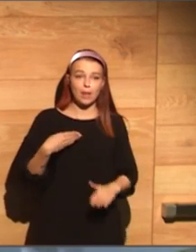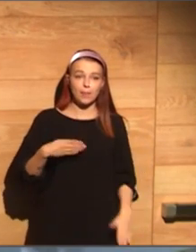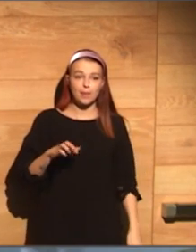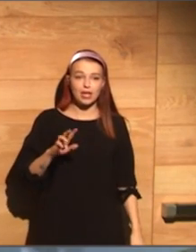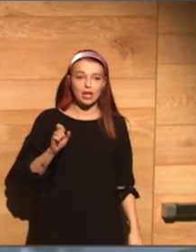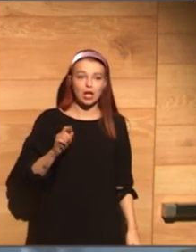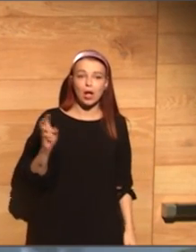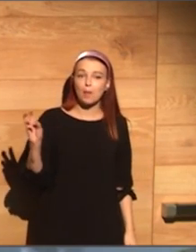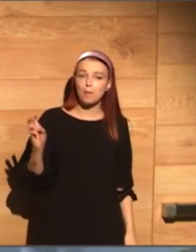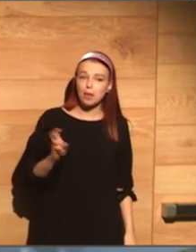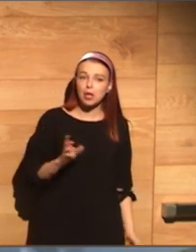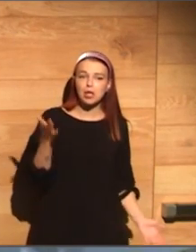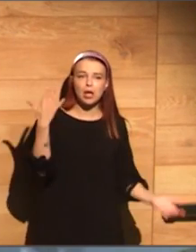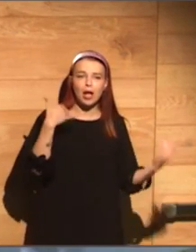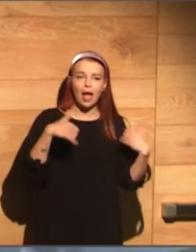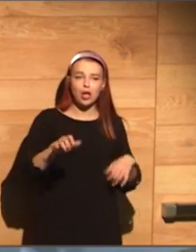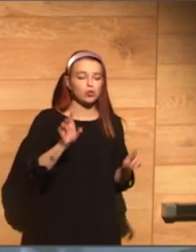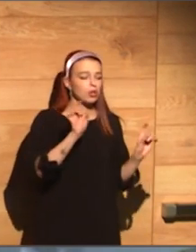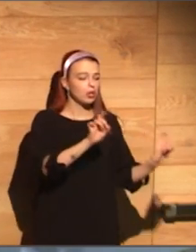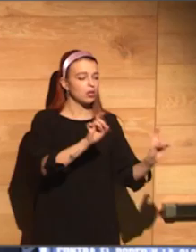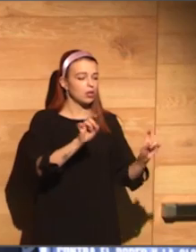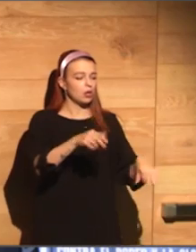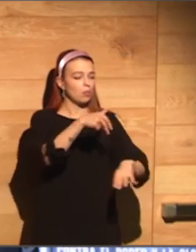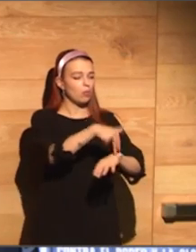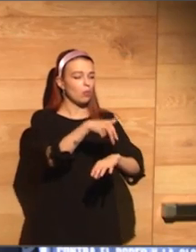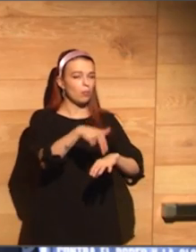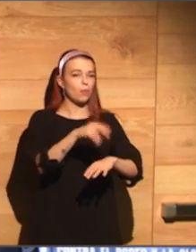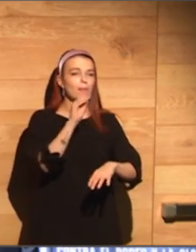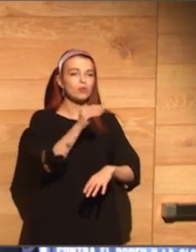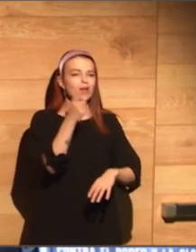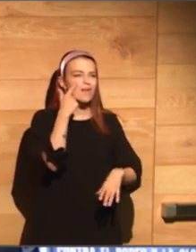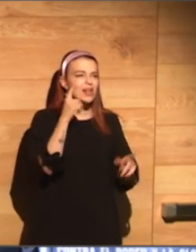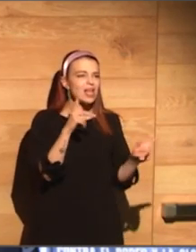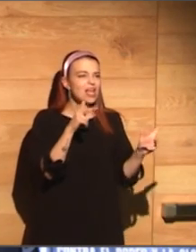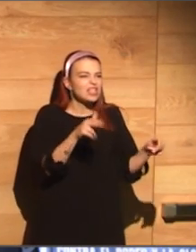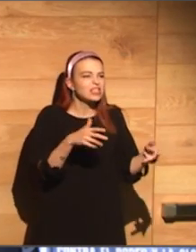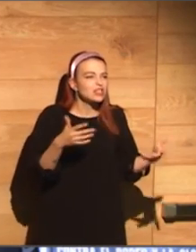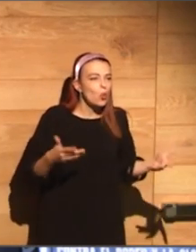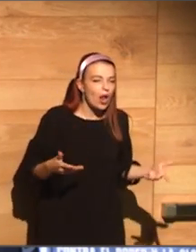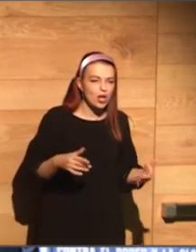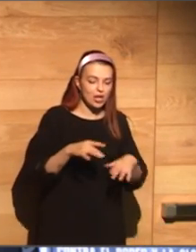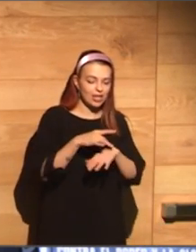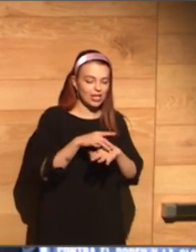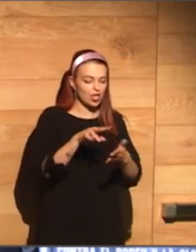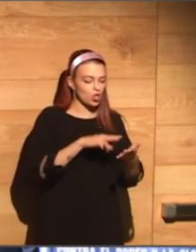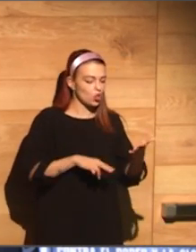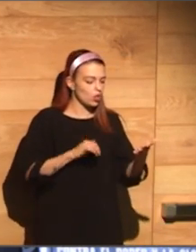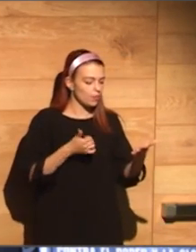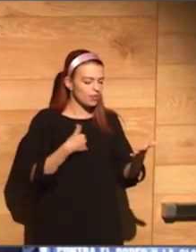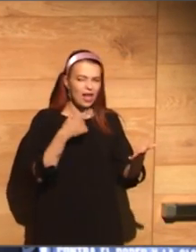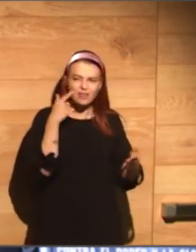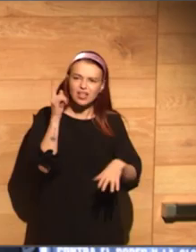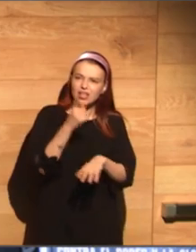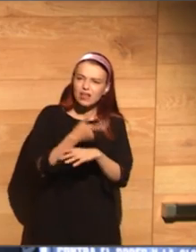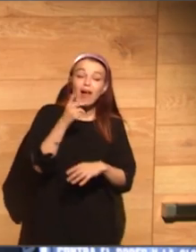Berlanga, ponía a sus actores, preguntaba qué escena tocaba, se leía el guión y empezaba... ¿Quién dirige esto? Ah, yo. Y